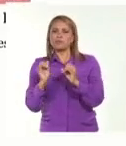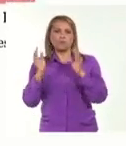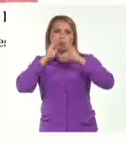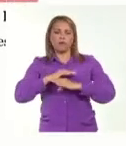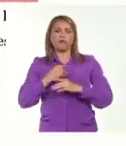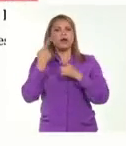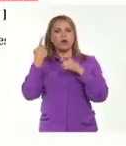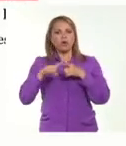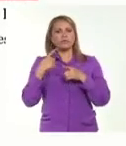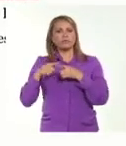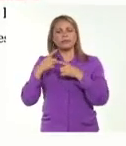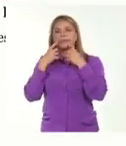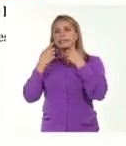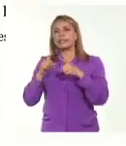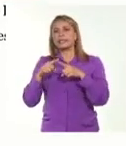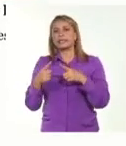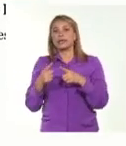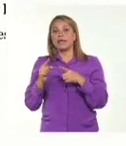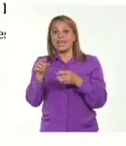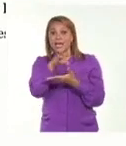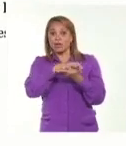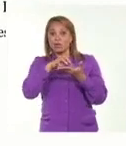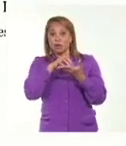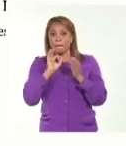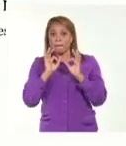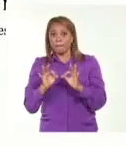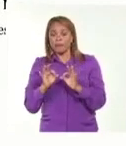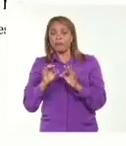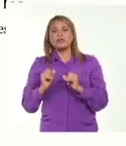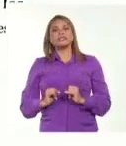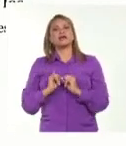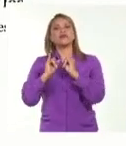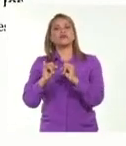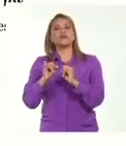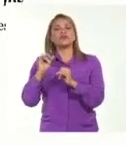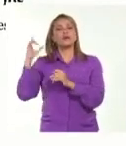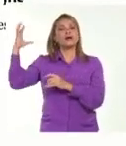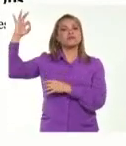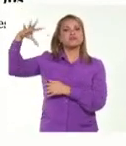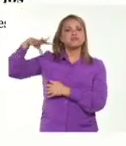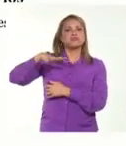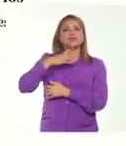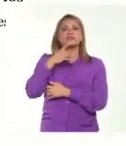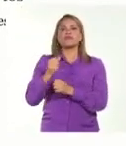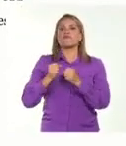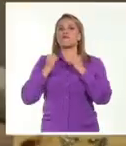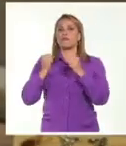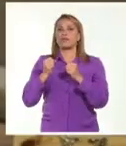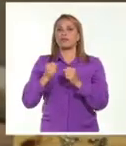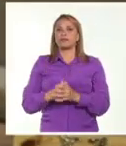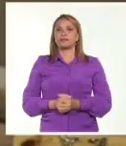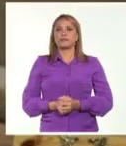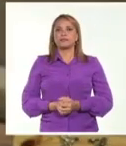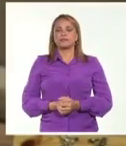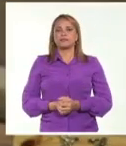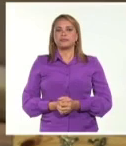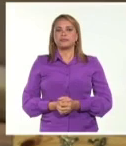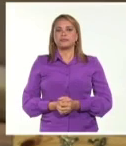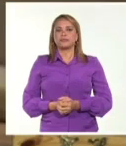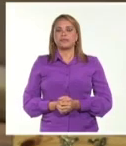detalle interesante es que en ese mismo caso se anunció una tormenta geomagnética muy intensa. Sin embargo,